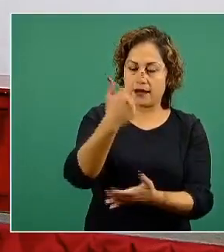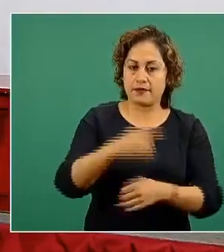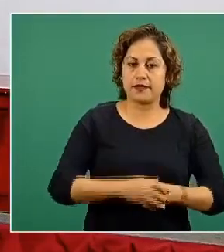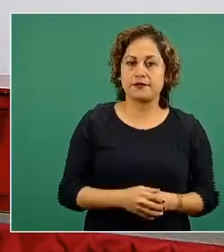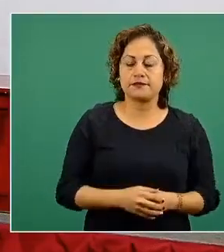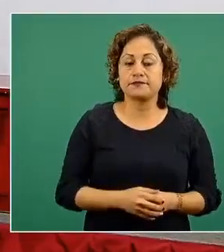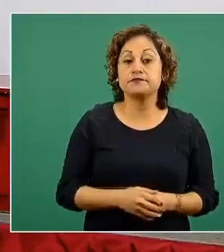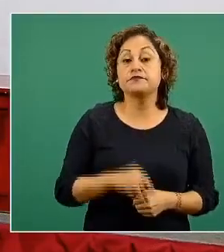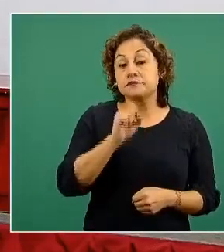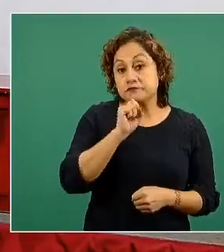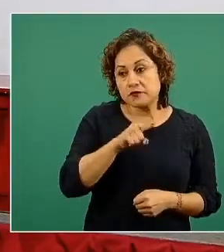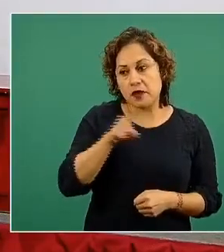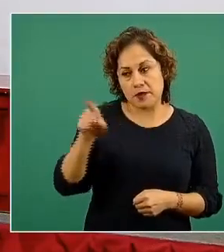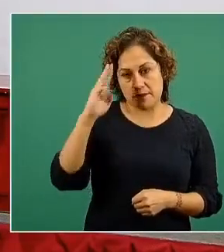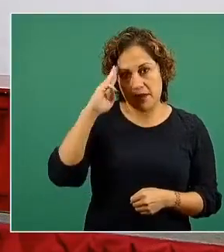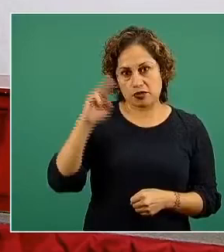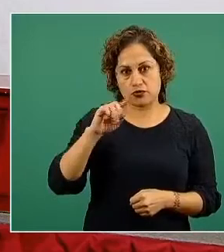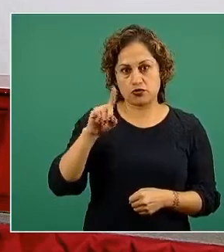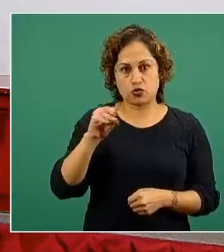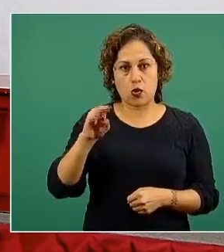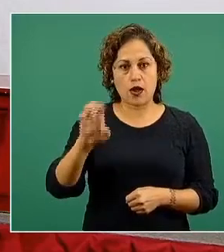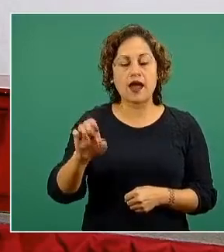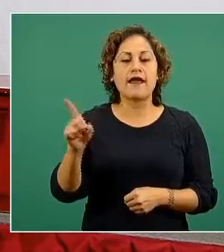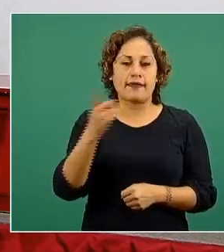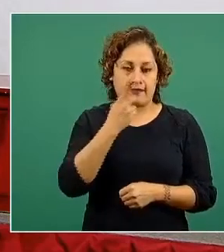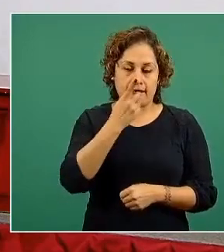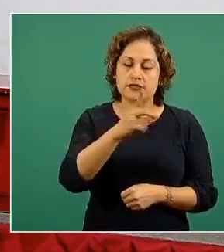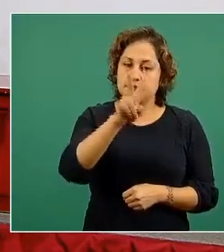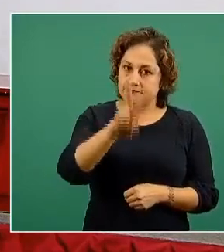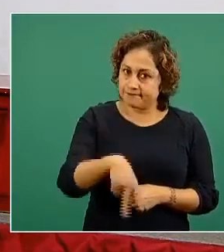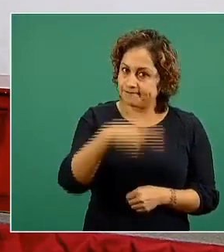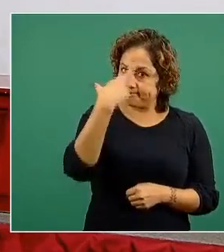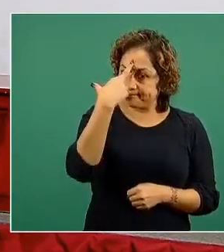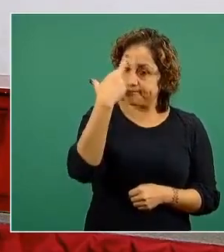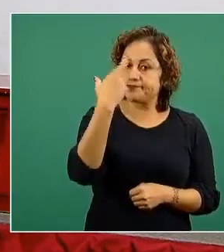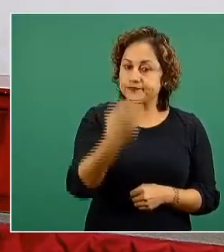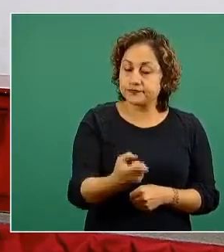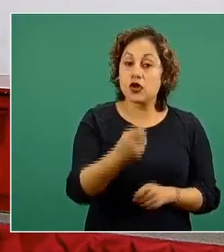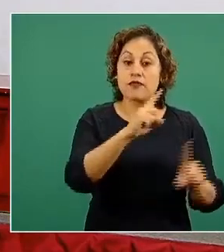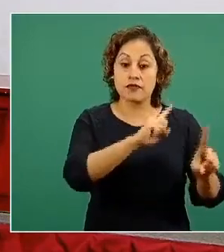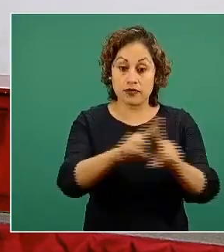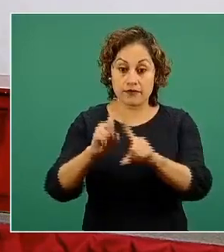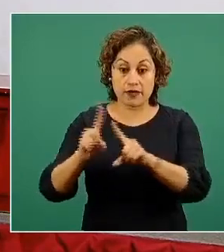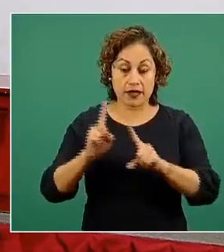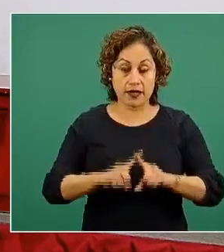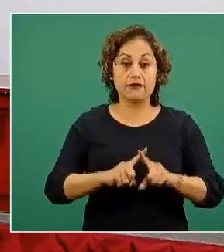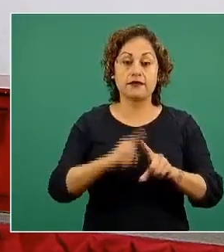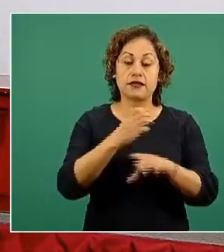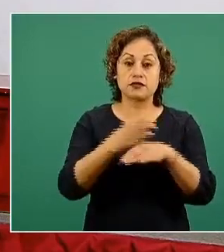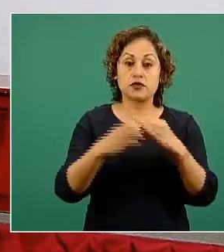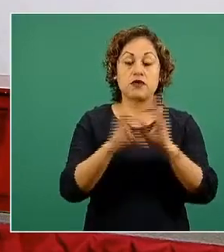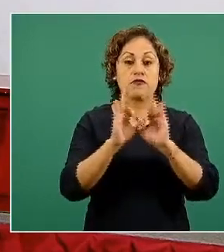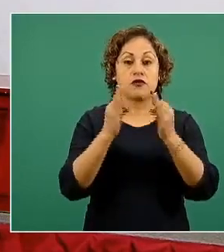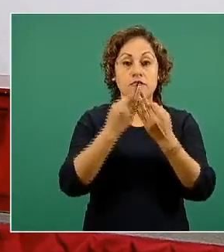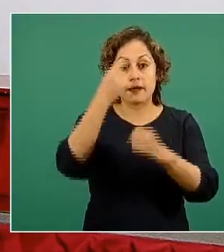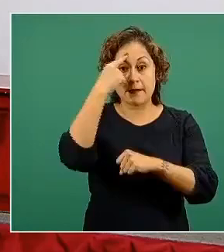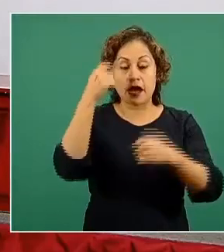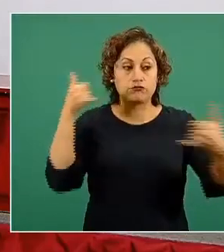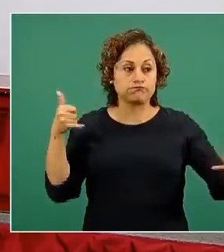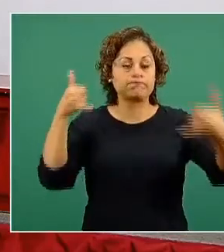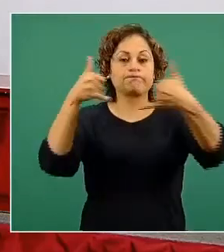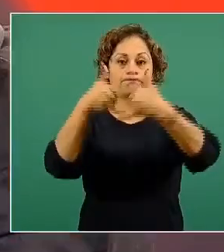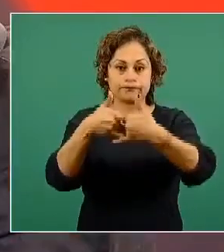el maestro Zoé Robledo, pues todos los componentes de atención a distancia también son muy importantes.